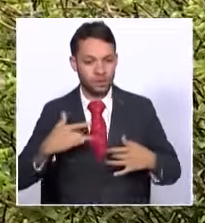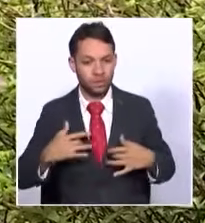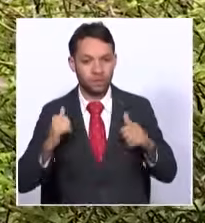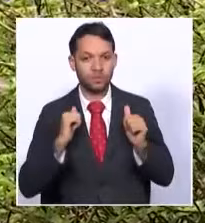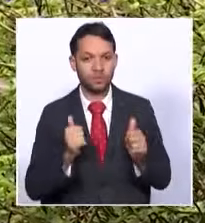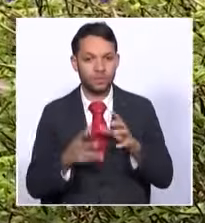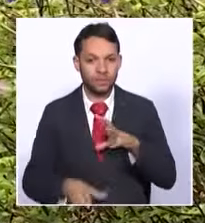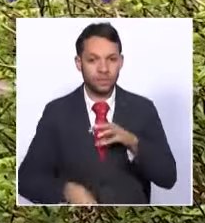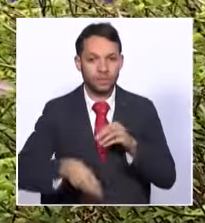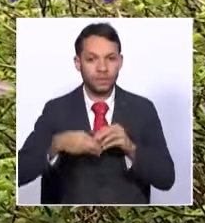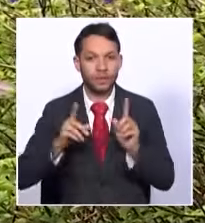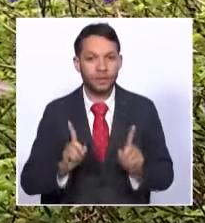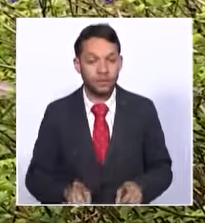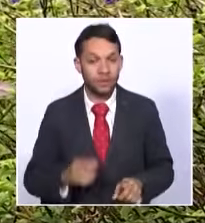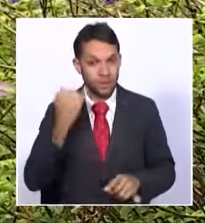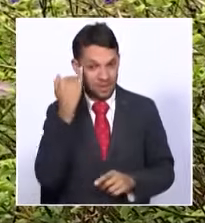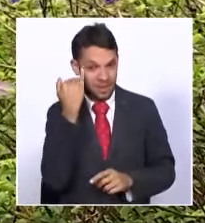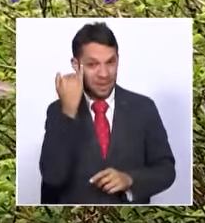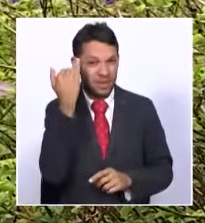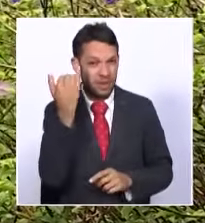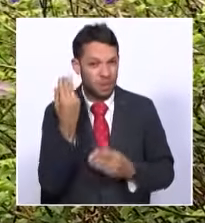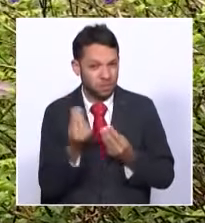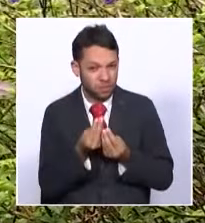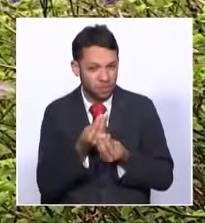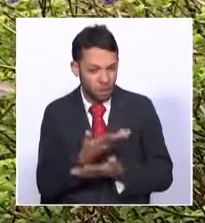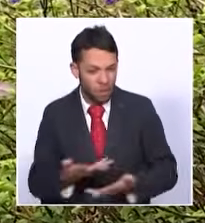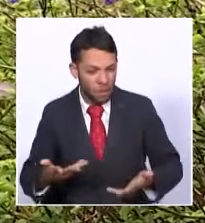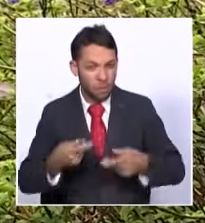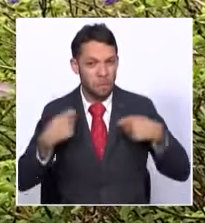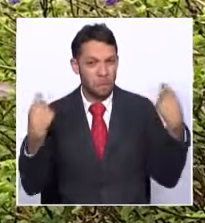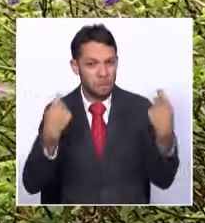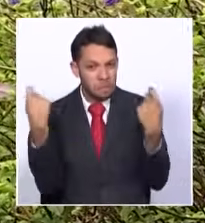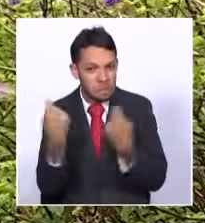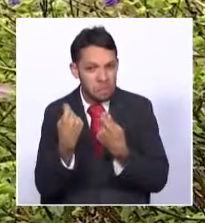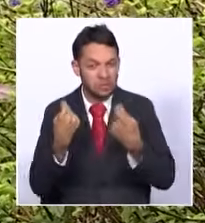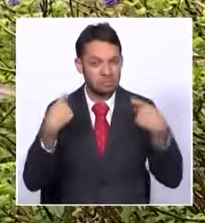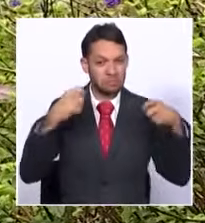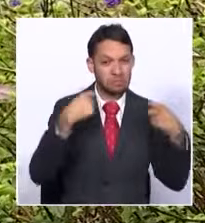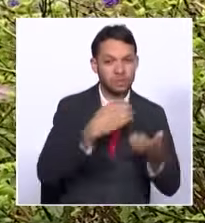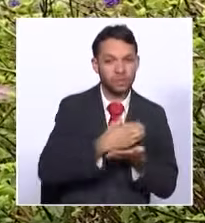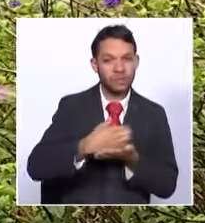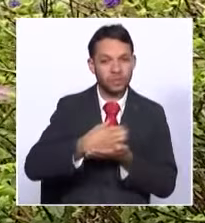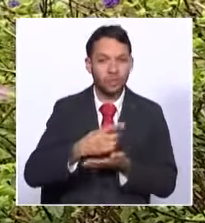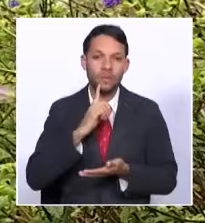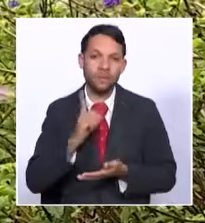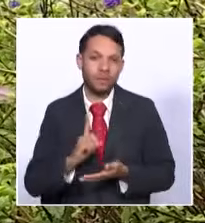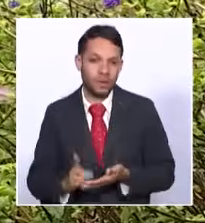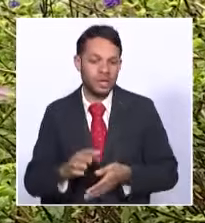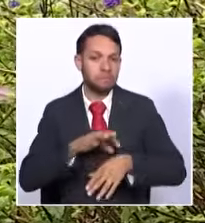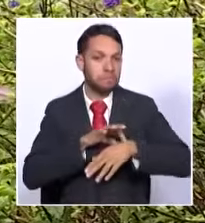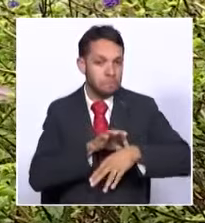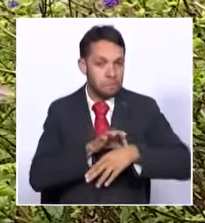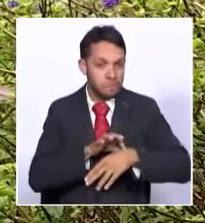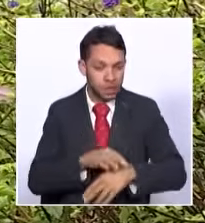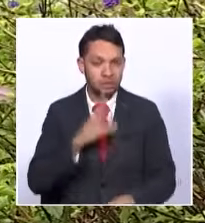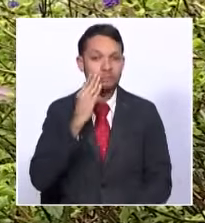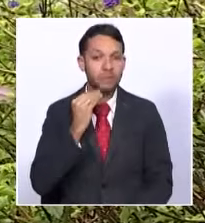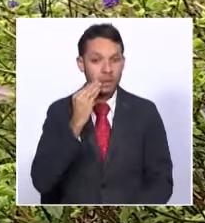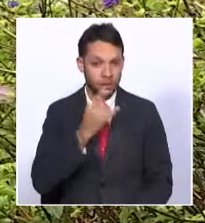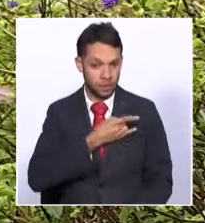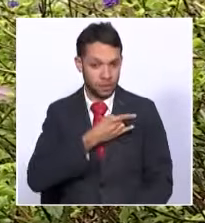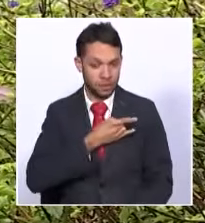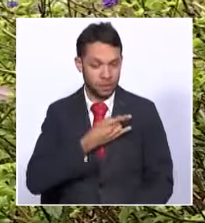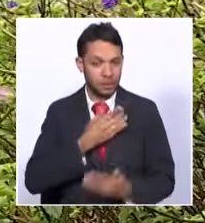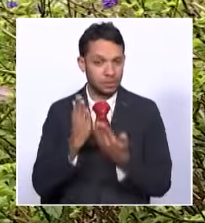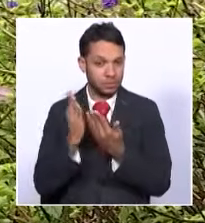este es un programa de medicina alternativa ni de naturismo. Por acá pasan todas las especialidades médicas